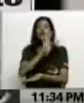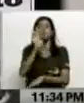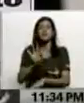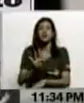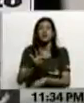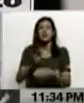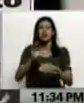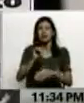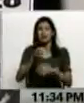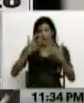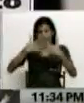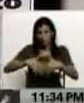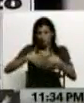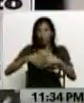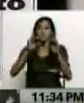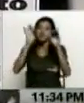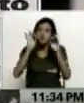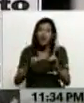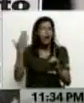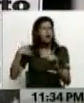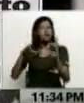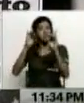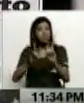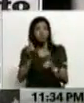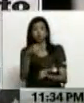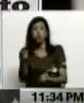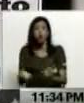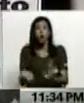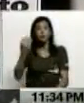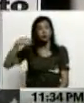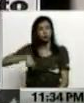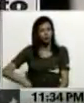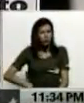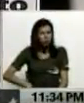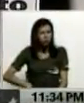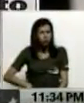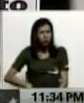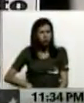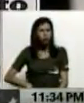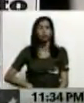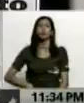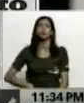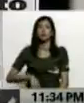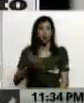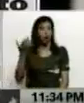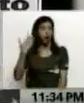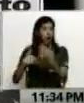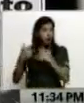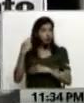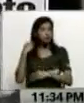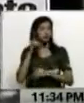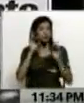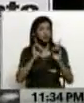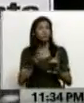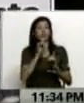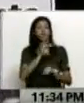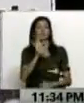cámara o sea fe de cámara decidía si los empleados públicos tenían o no tenían